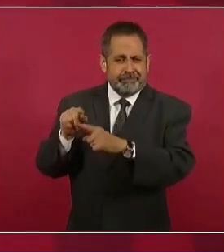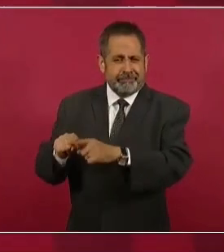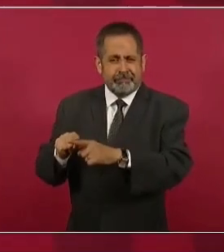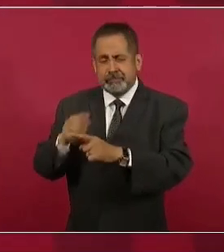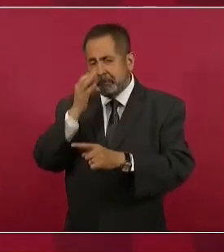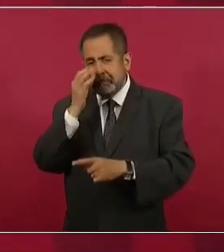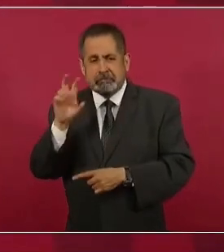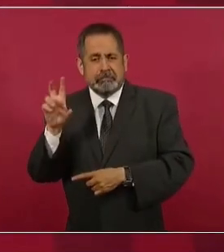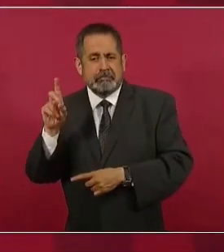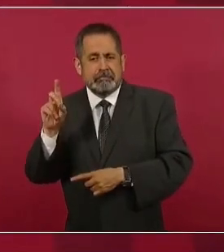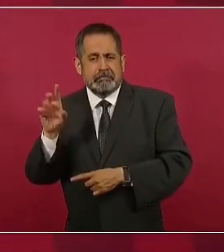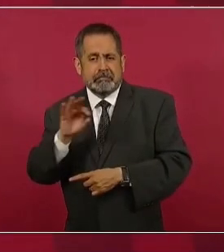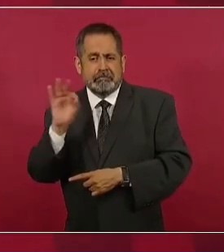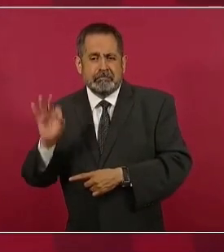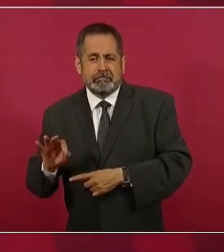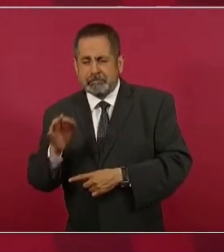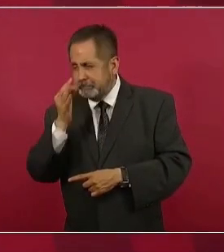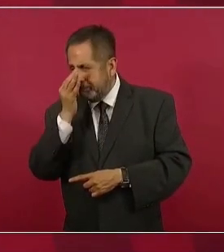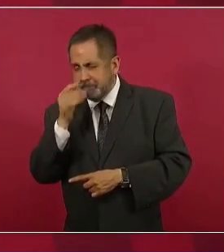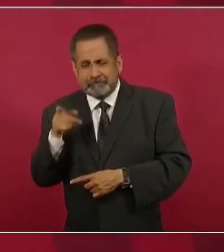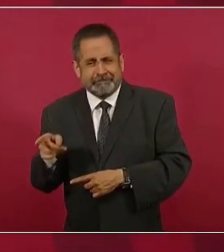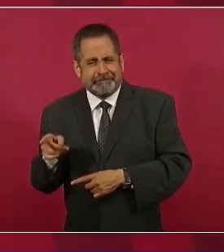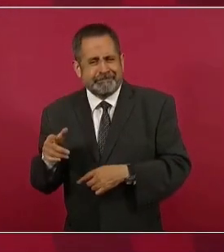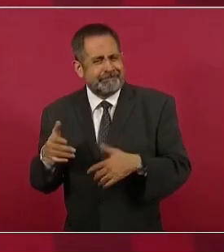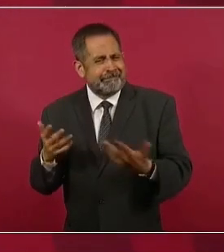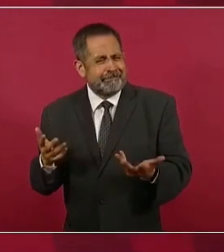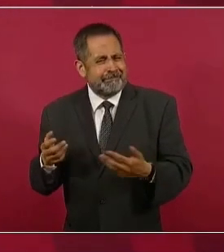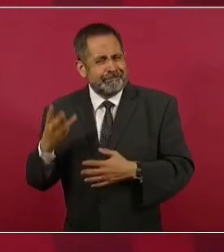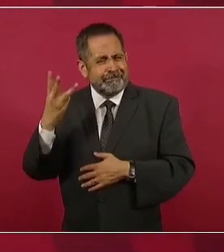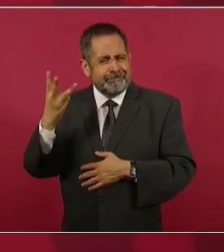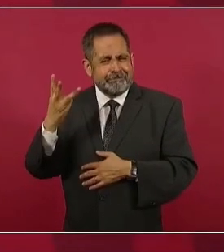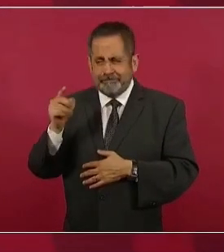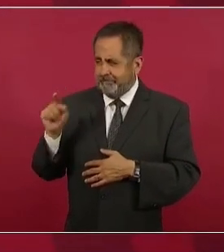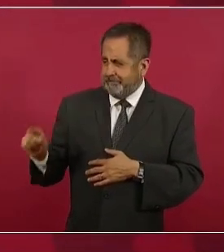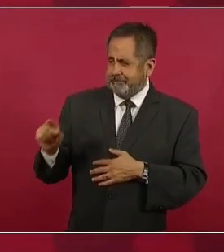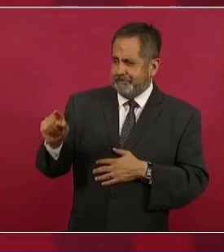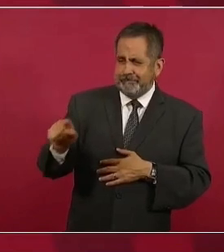de su capacidad, las 3 hidroeléctricas